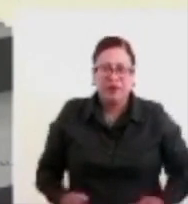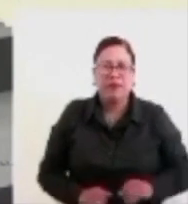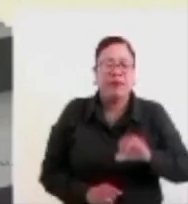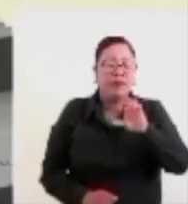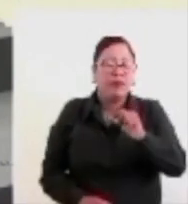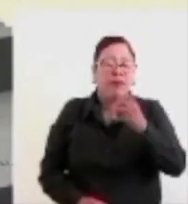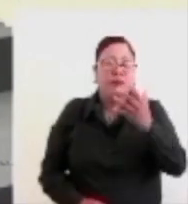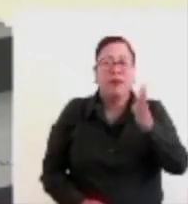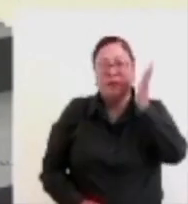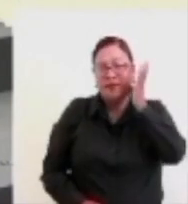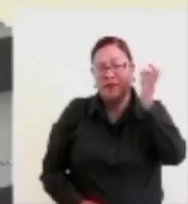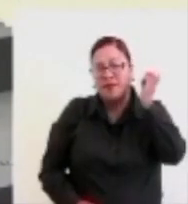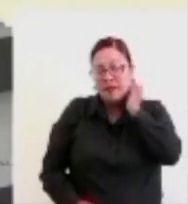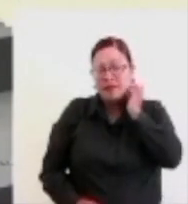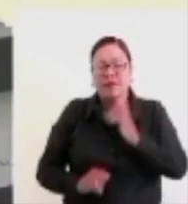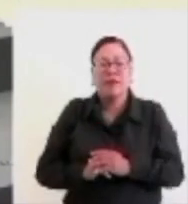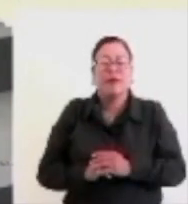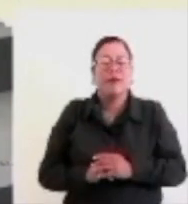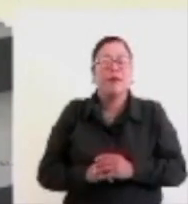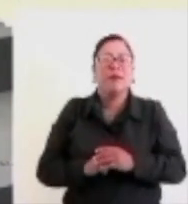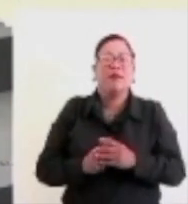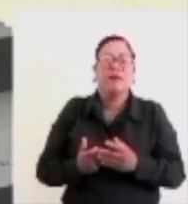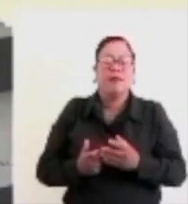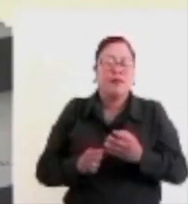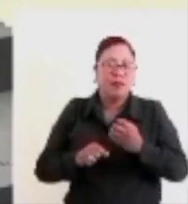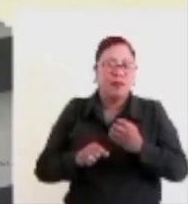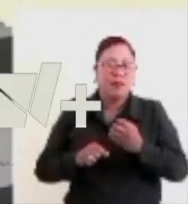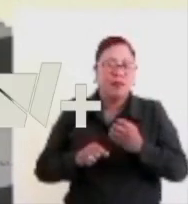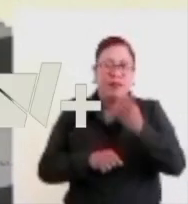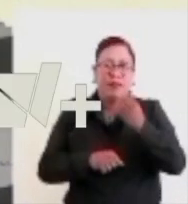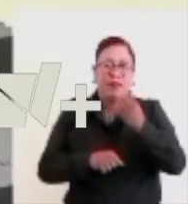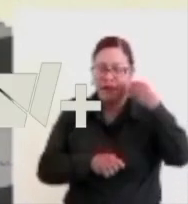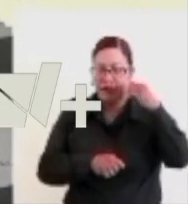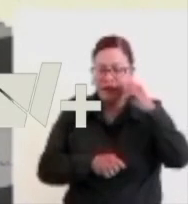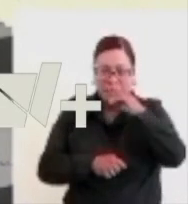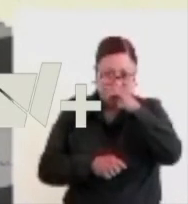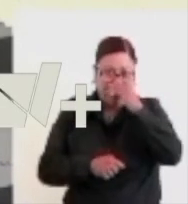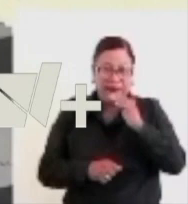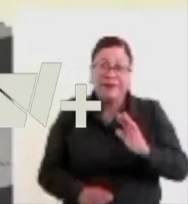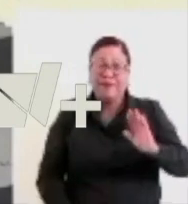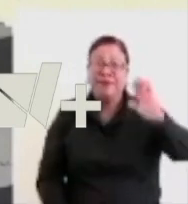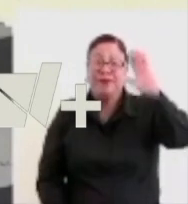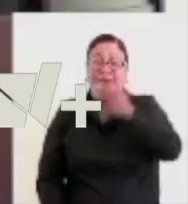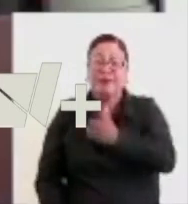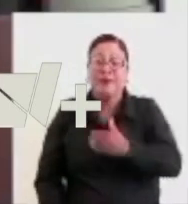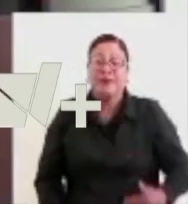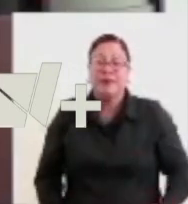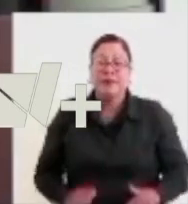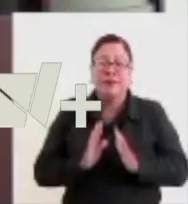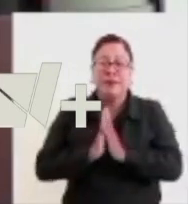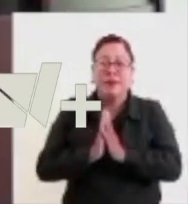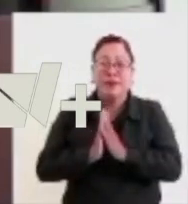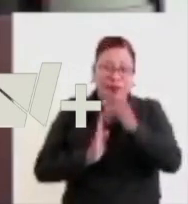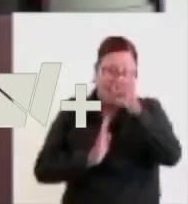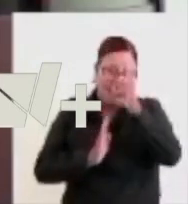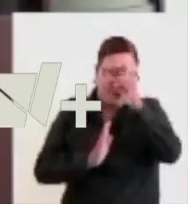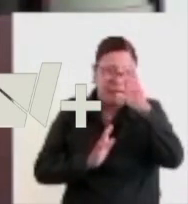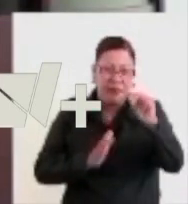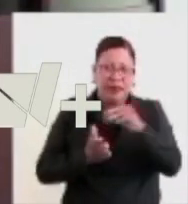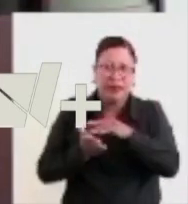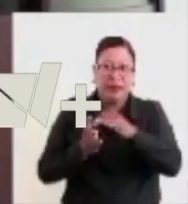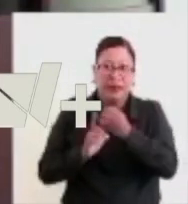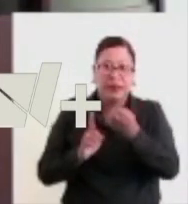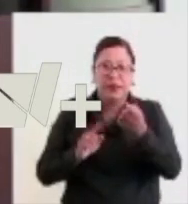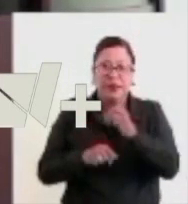Congreso local de Oaxaca aprobó el rol de comparecencias del gabinete del gobierno Estatal por la glosa correspondiente al primer informe del